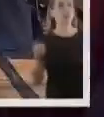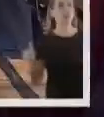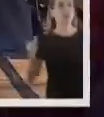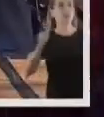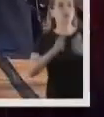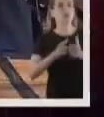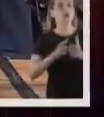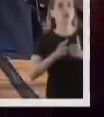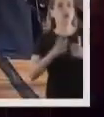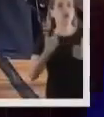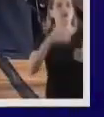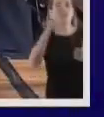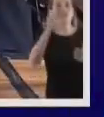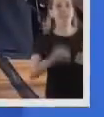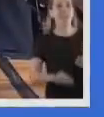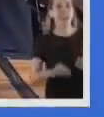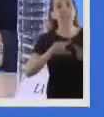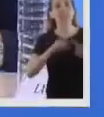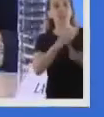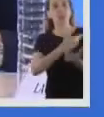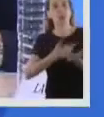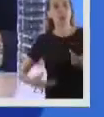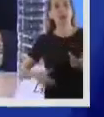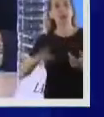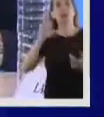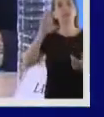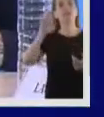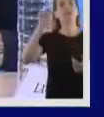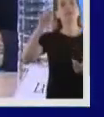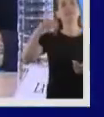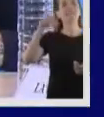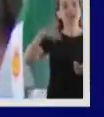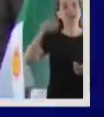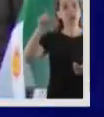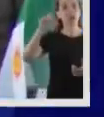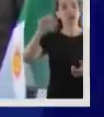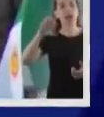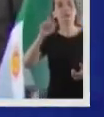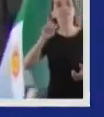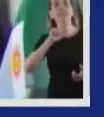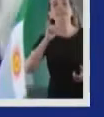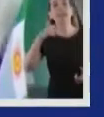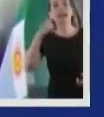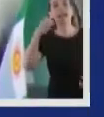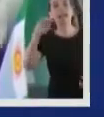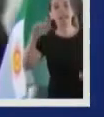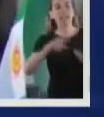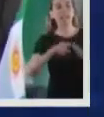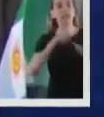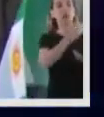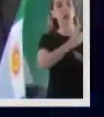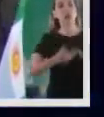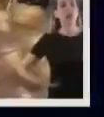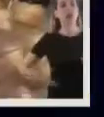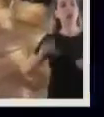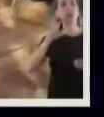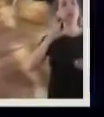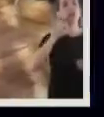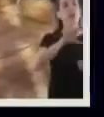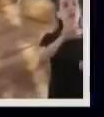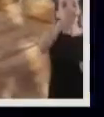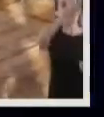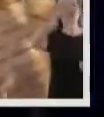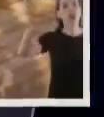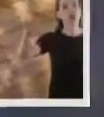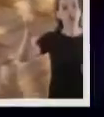la vieja pelea que tiene la Nación con la Ciudad de Buenos Aires y un nuevo capítulo. Se trata de los fondos que el Gobierno Nacional debe